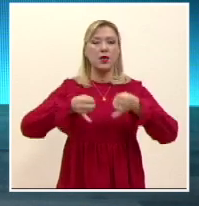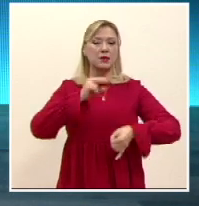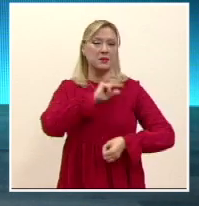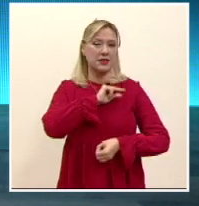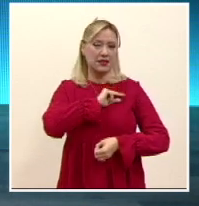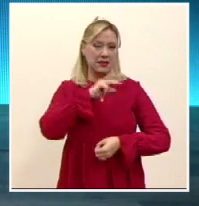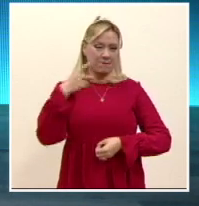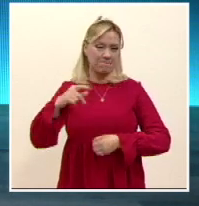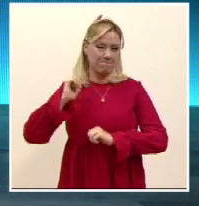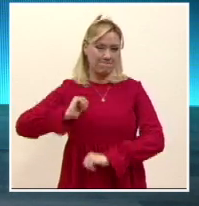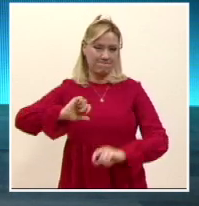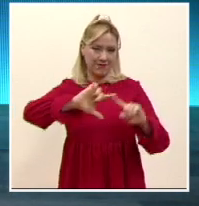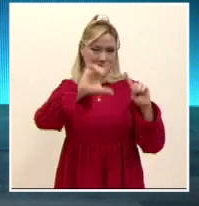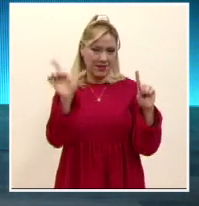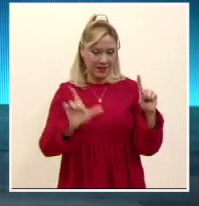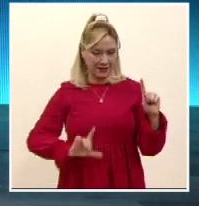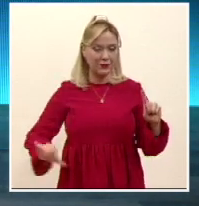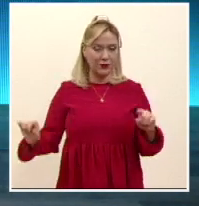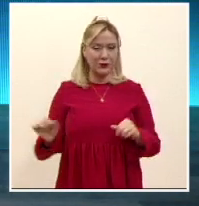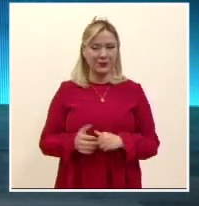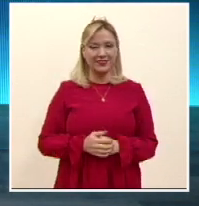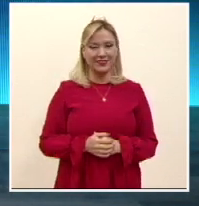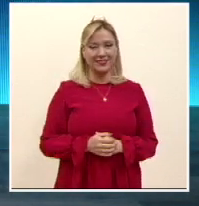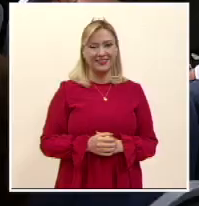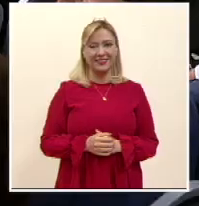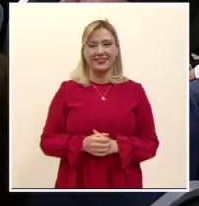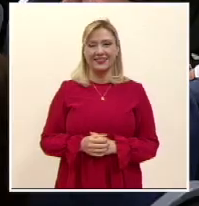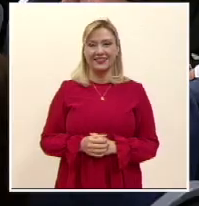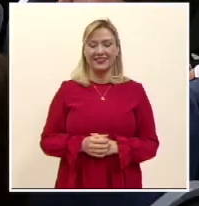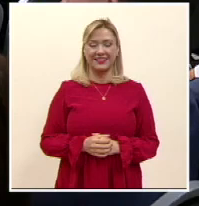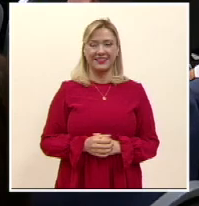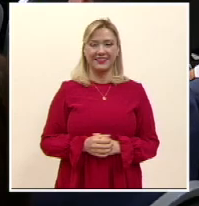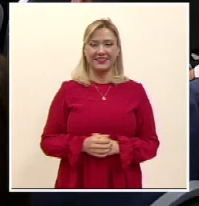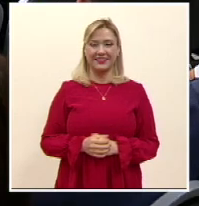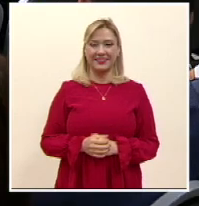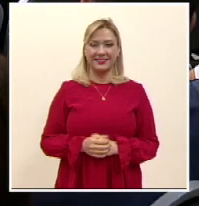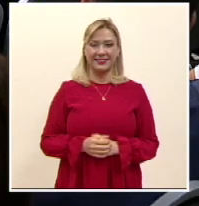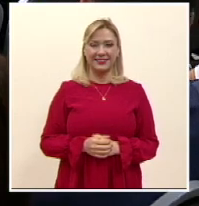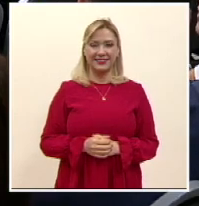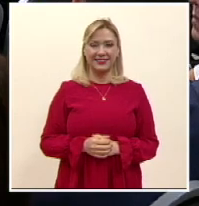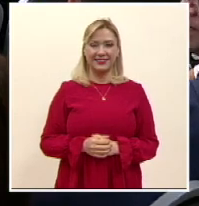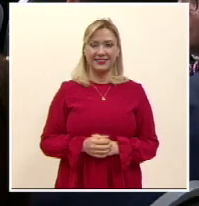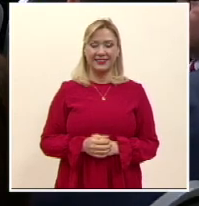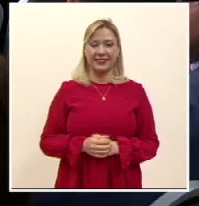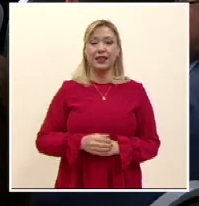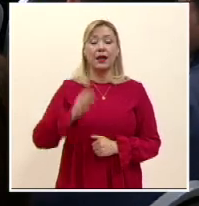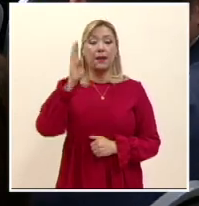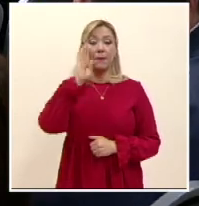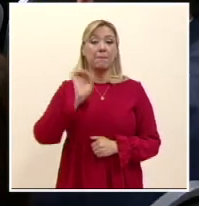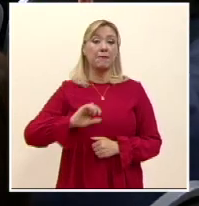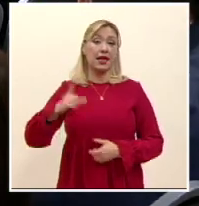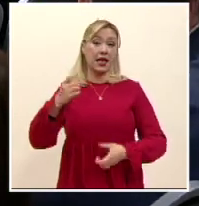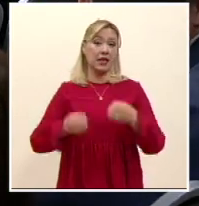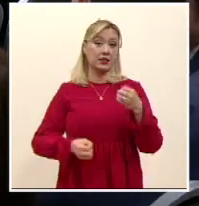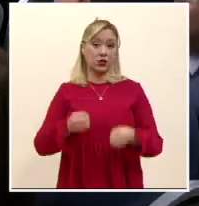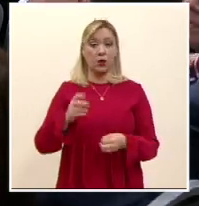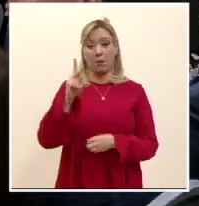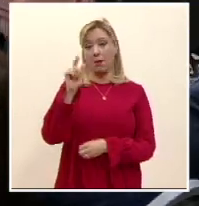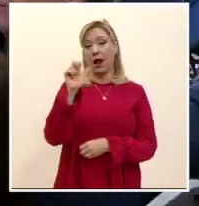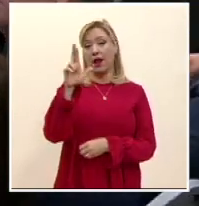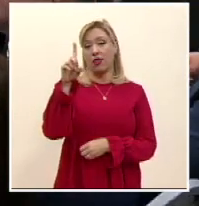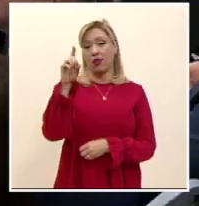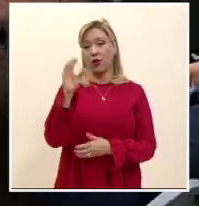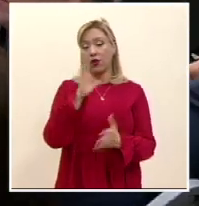Poder Judicial de la Federación. Pardo Rebolledo, ministro de la El ministro de la Suprema Corte, Jorge Mario